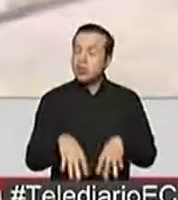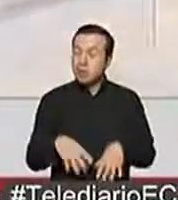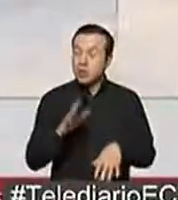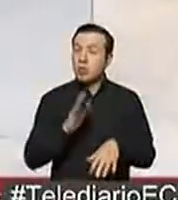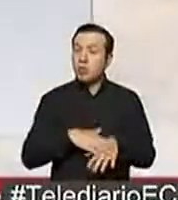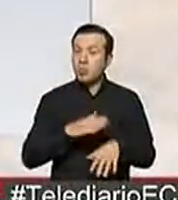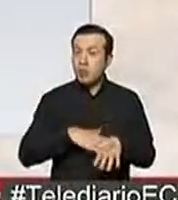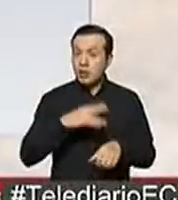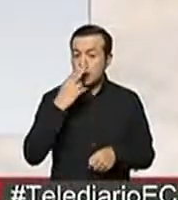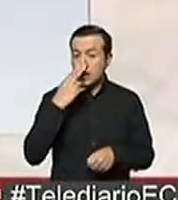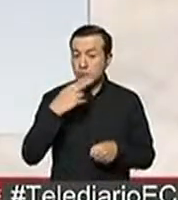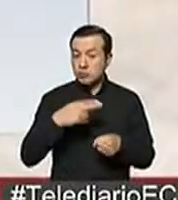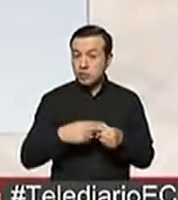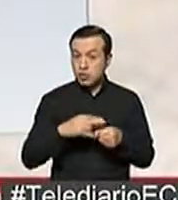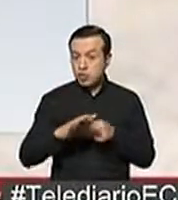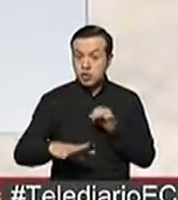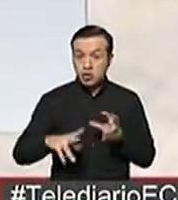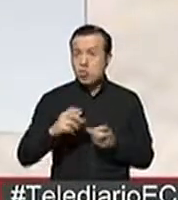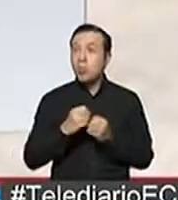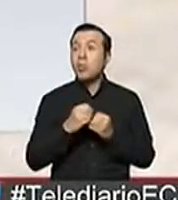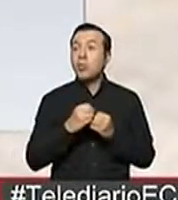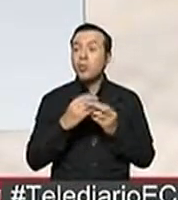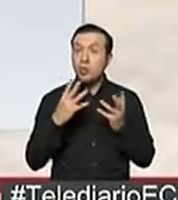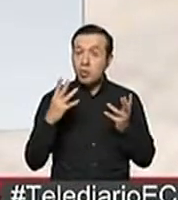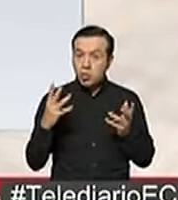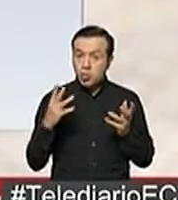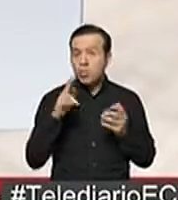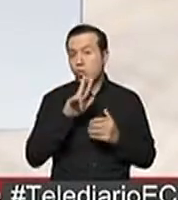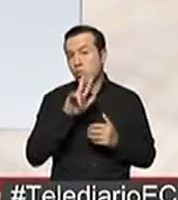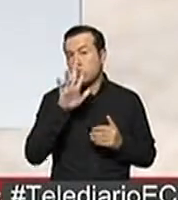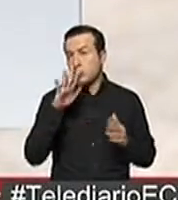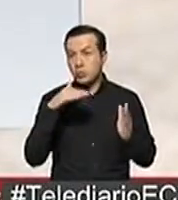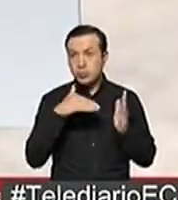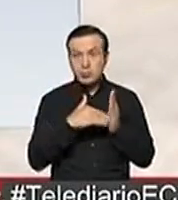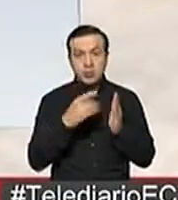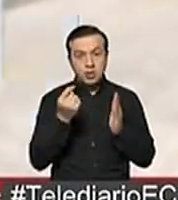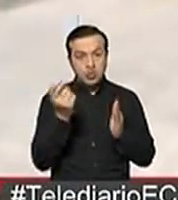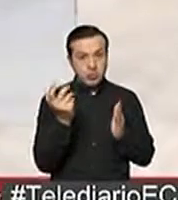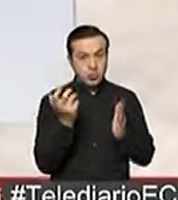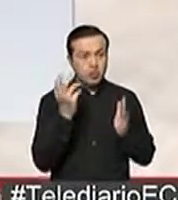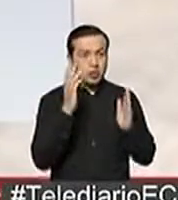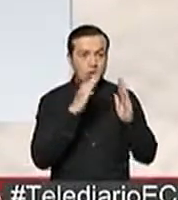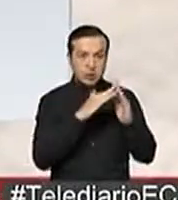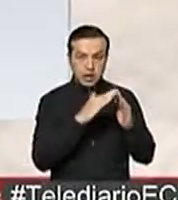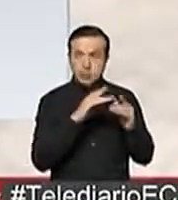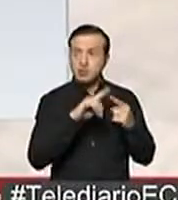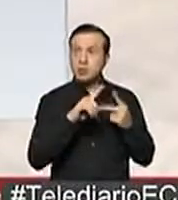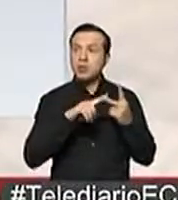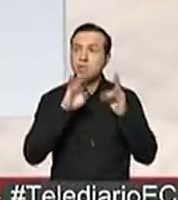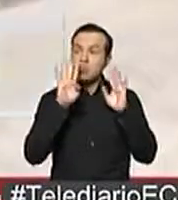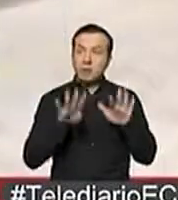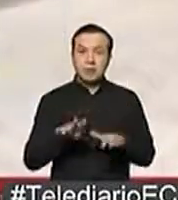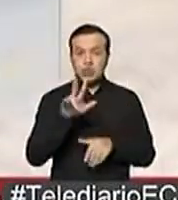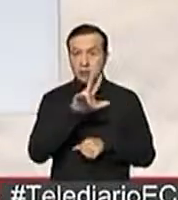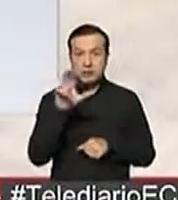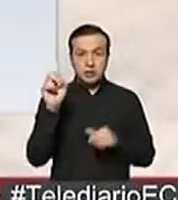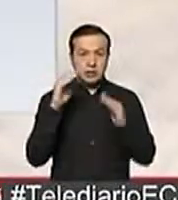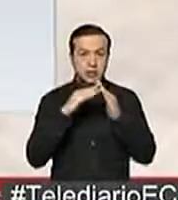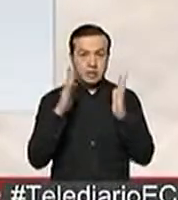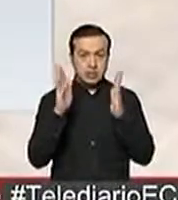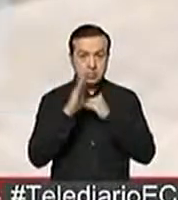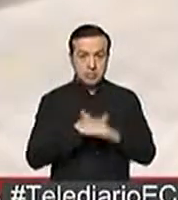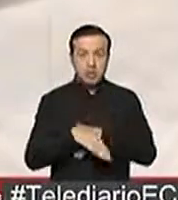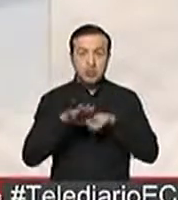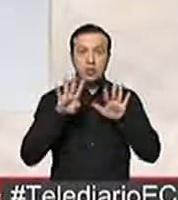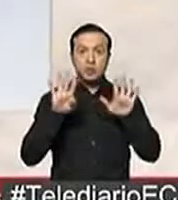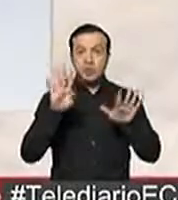de combustibles podrían destinarse a obra social, como 35 mil bonos de vivienda, 9.300 viviendas gratuitas, 9